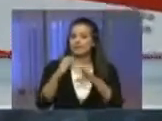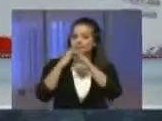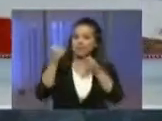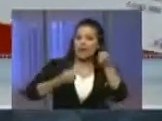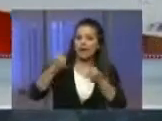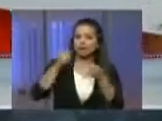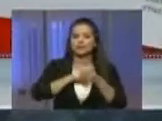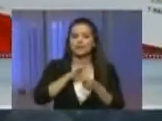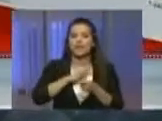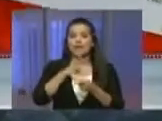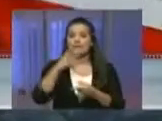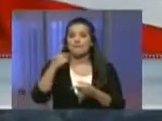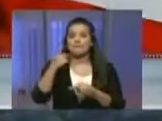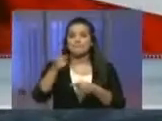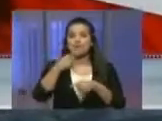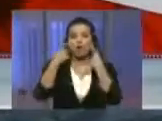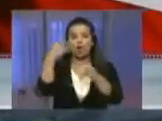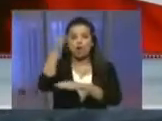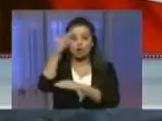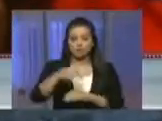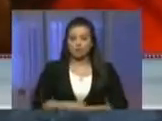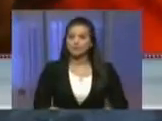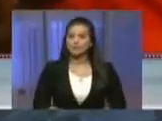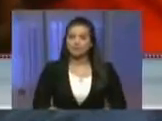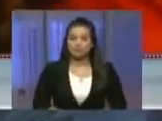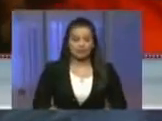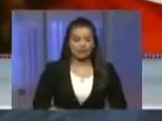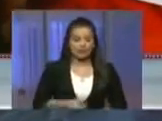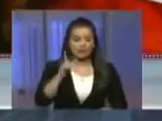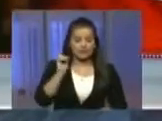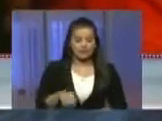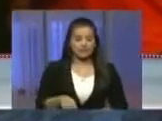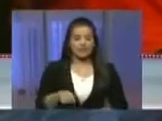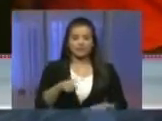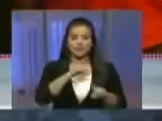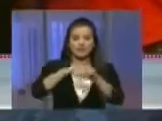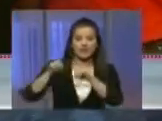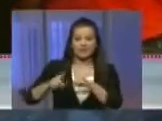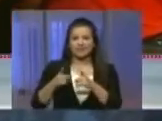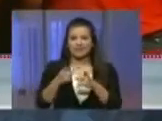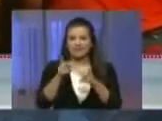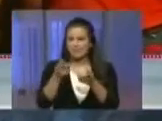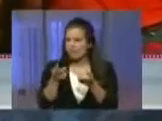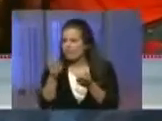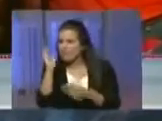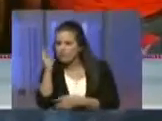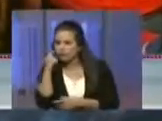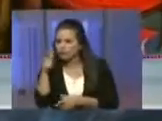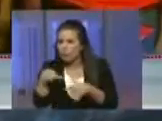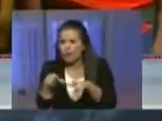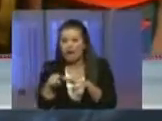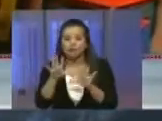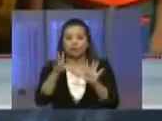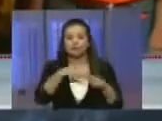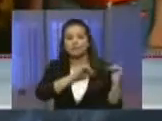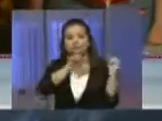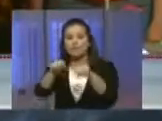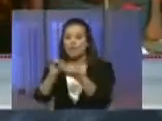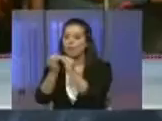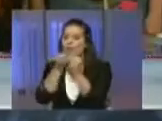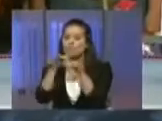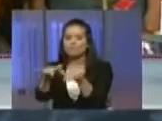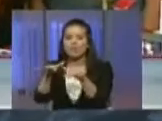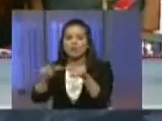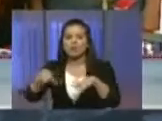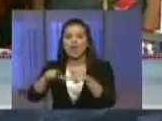adcor en nuestros barrios también en las mitigaciones de riesgo se han saneado quebradas 309 quebradas se